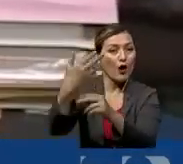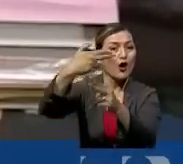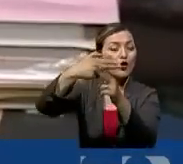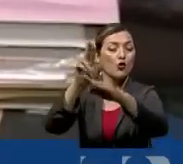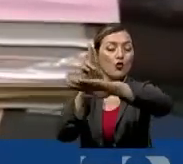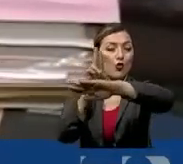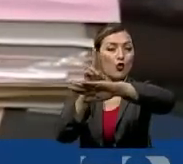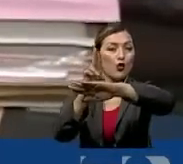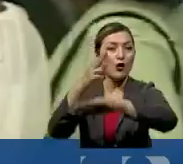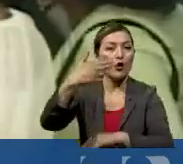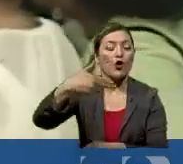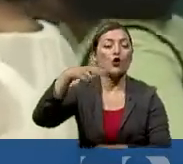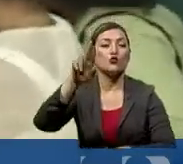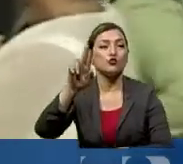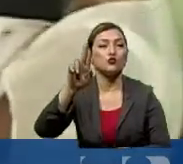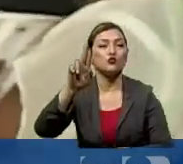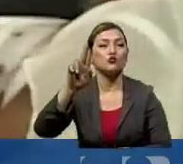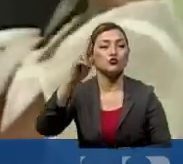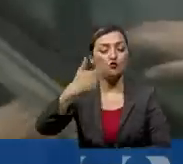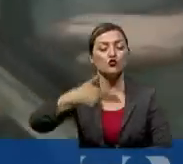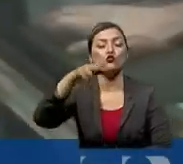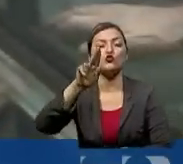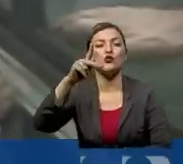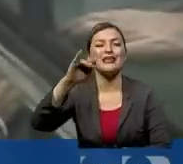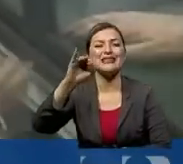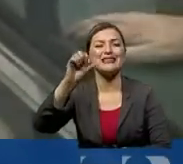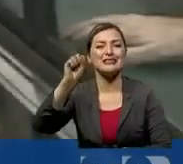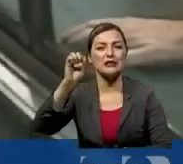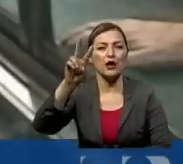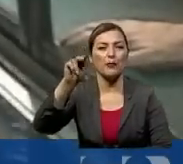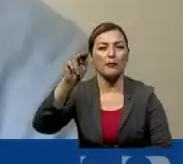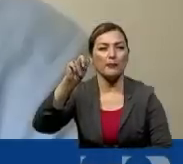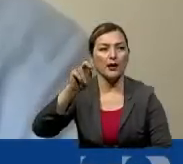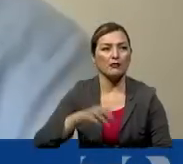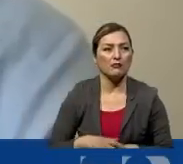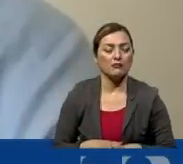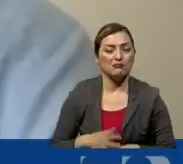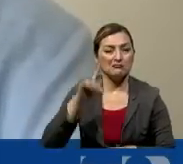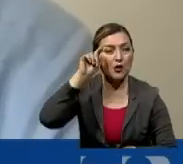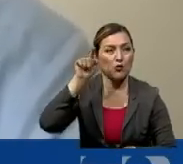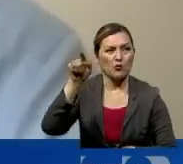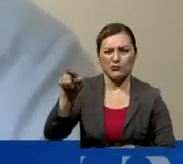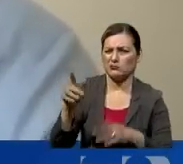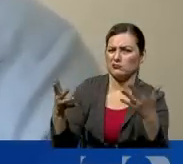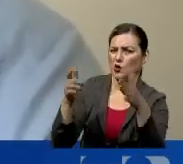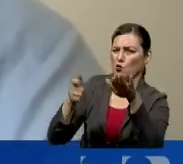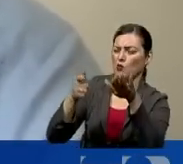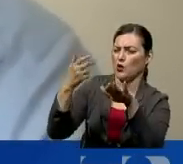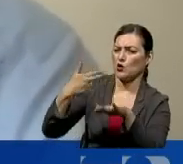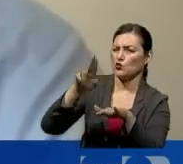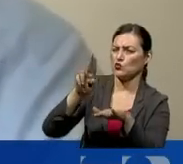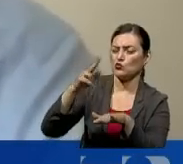de usuario Chucky7. Un episodio que Paredes dice no recordar. ¿Por qué a usted le llamaron el juez